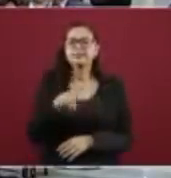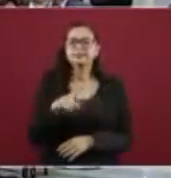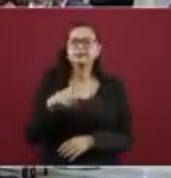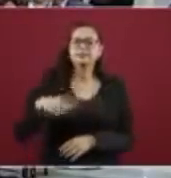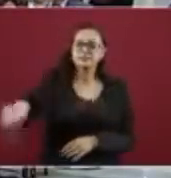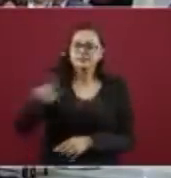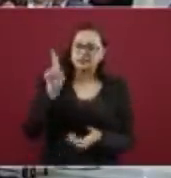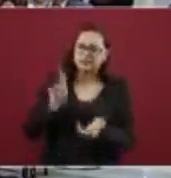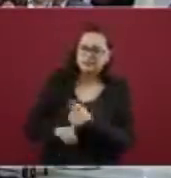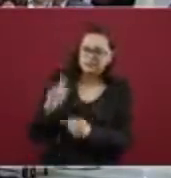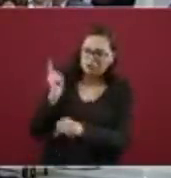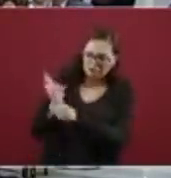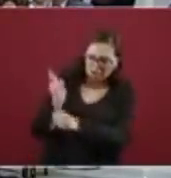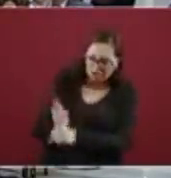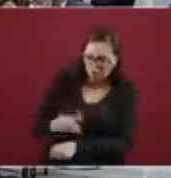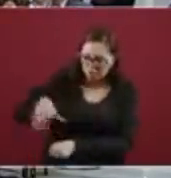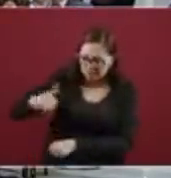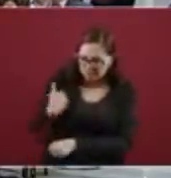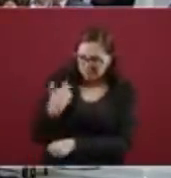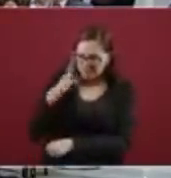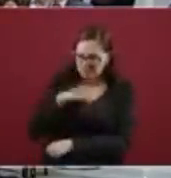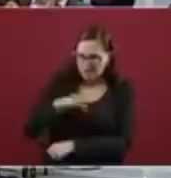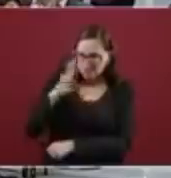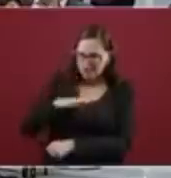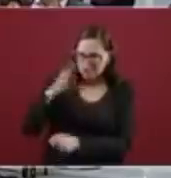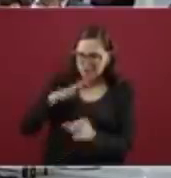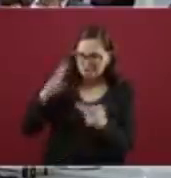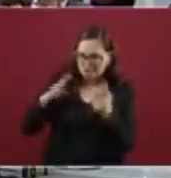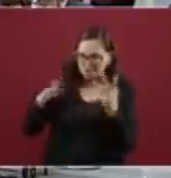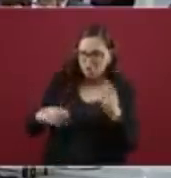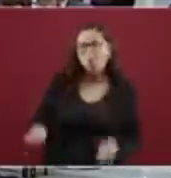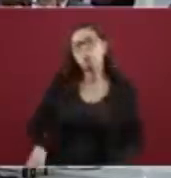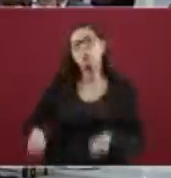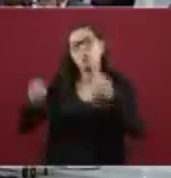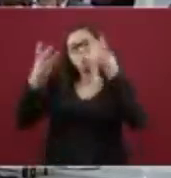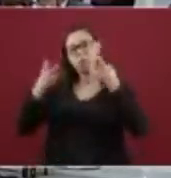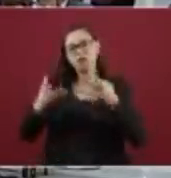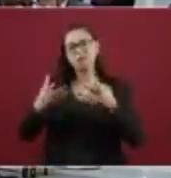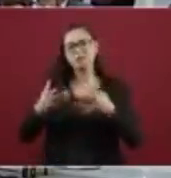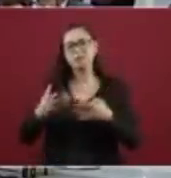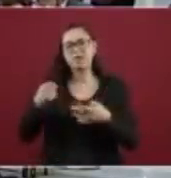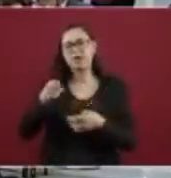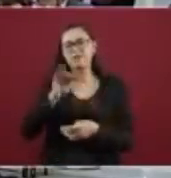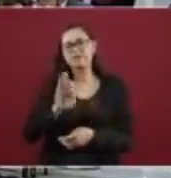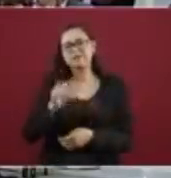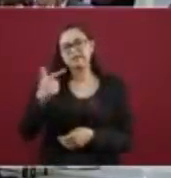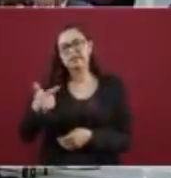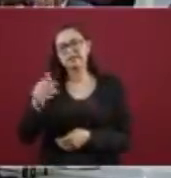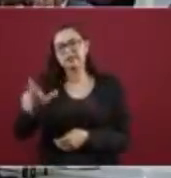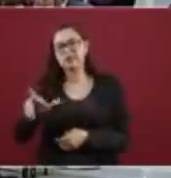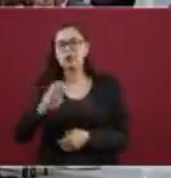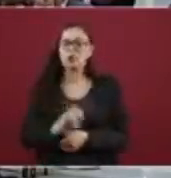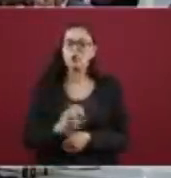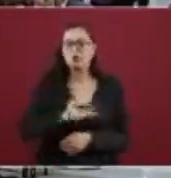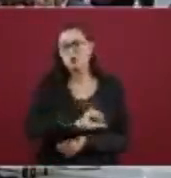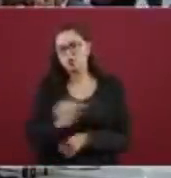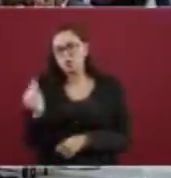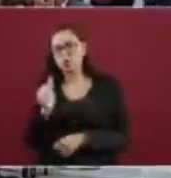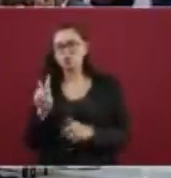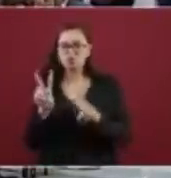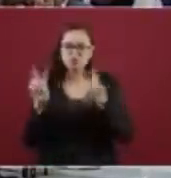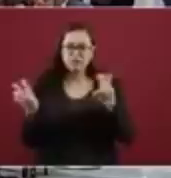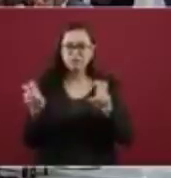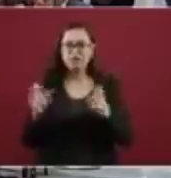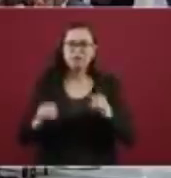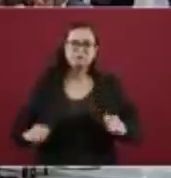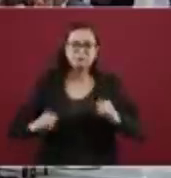ustedes detectaron de las estancias infantiles. Si tienen algún número de la fiscalía, con la Fiscalía General o alguna otra